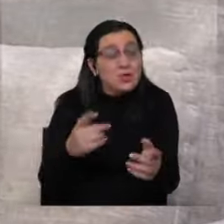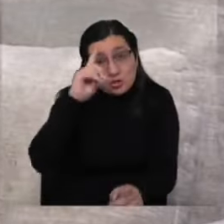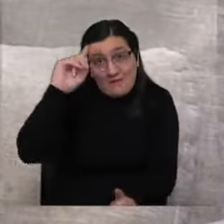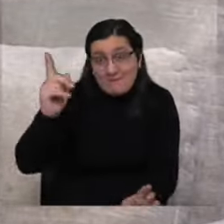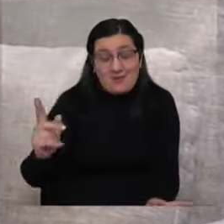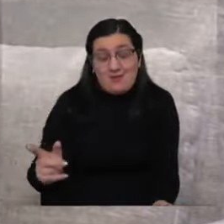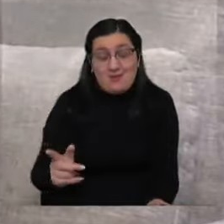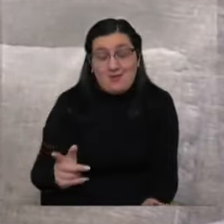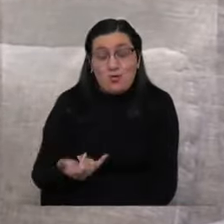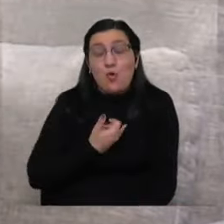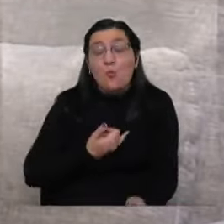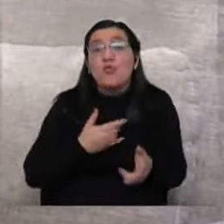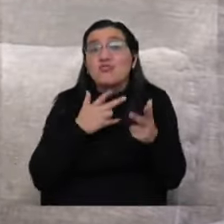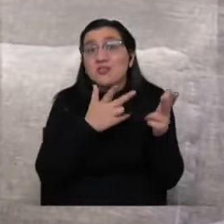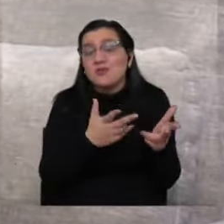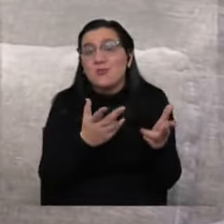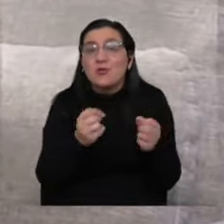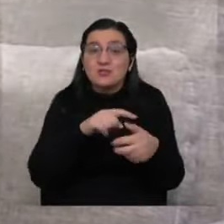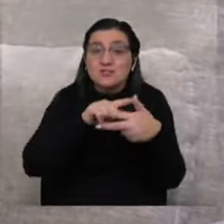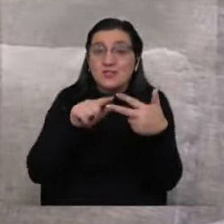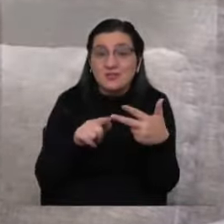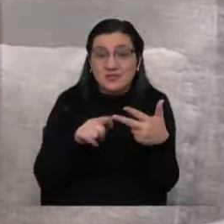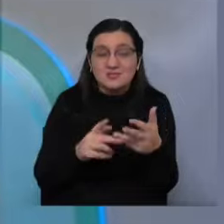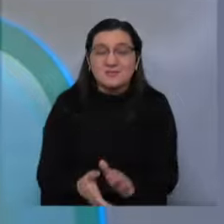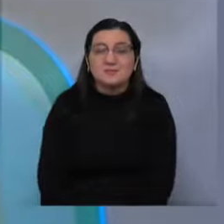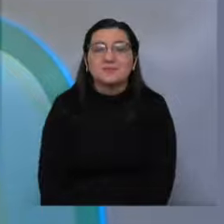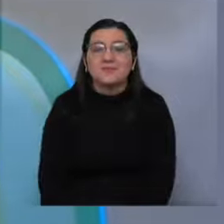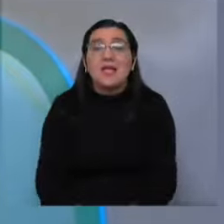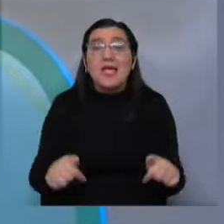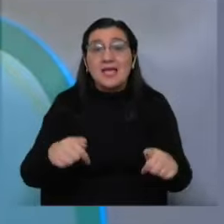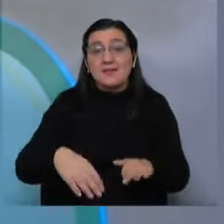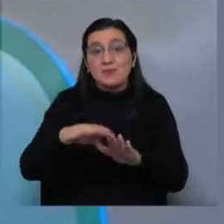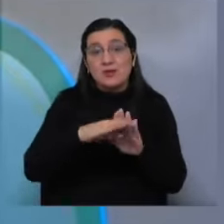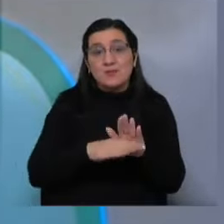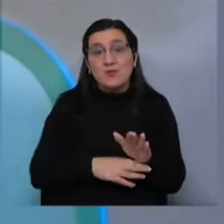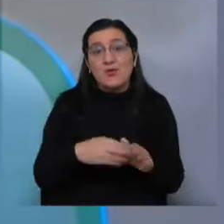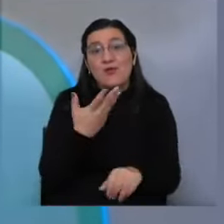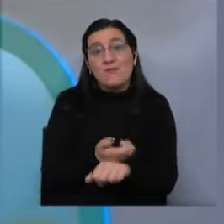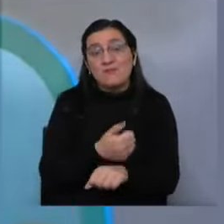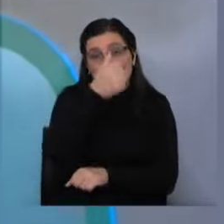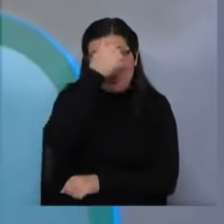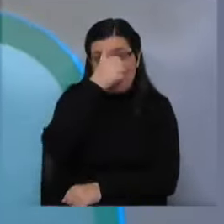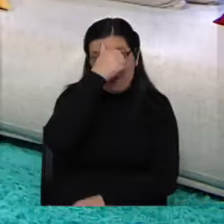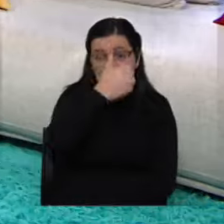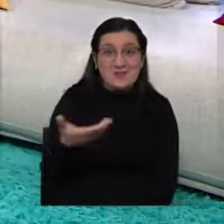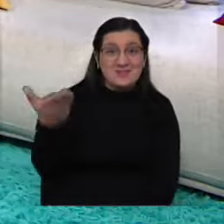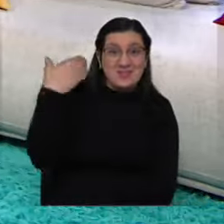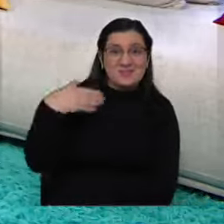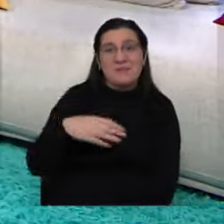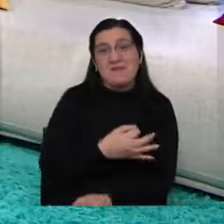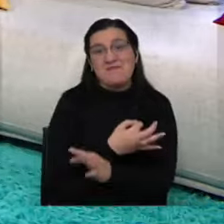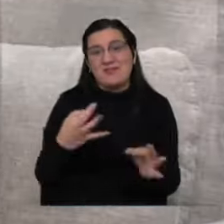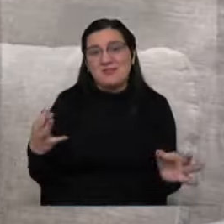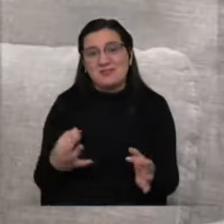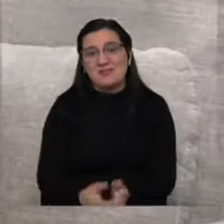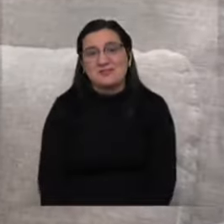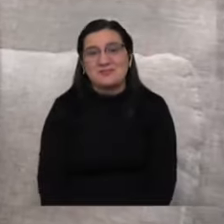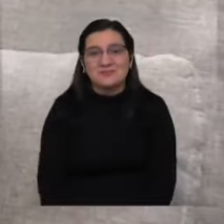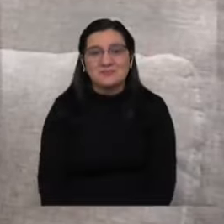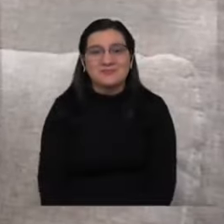fueron las FES que pas un día precioso nos vemos la semana que viene quiero que sepan que este programa lo grabamos el domingo pasado Pero está saliendo perfecto ahora estamos en las